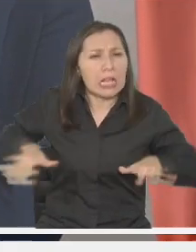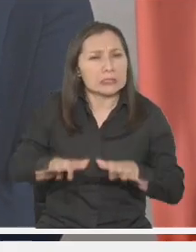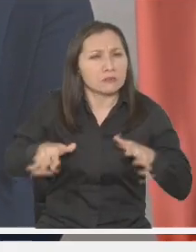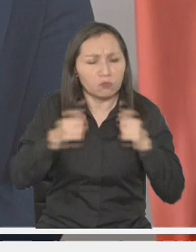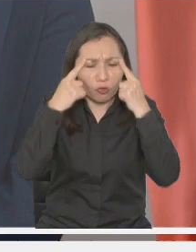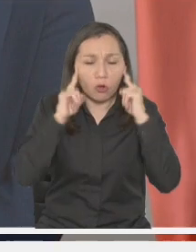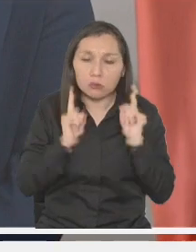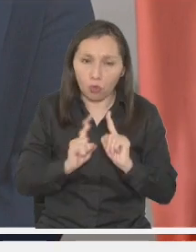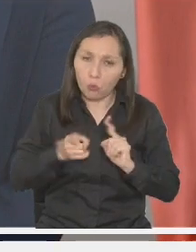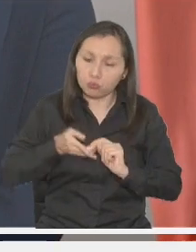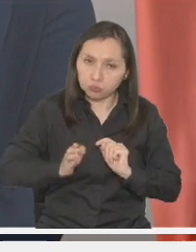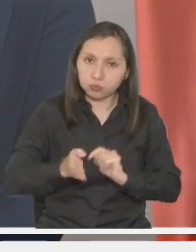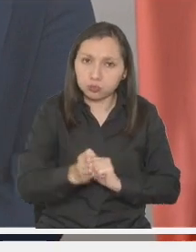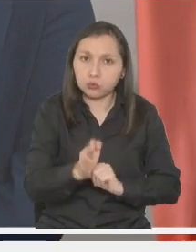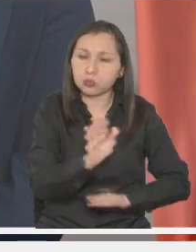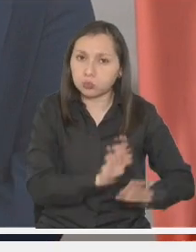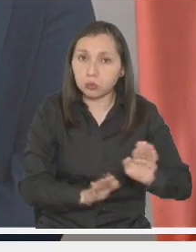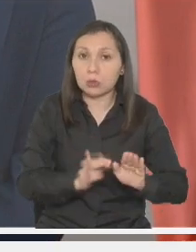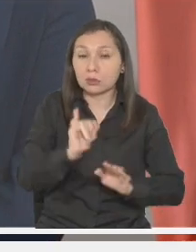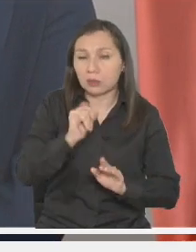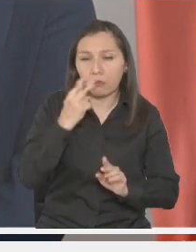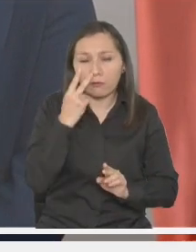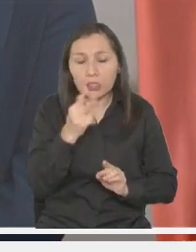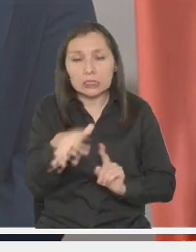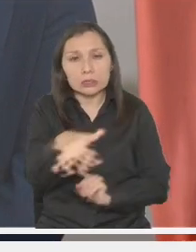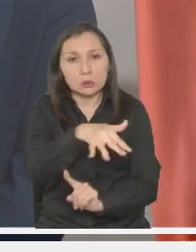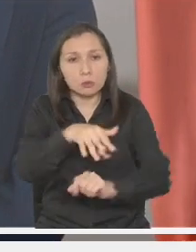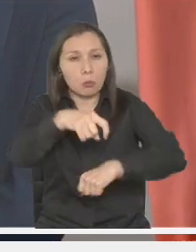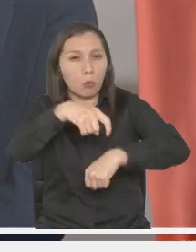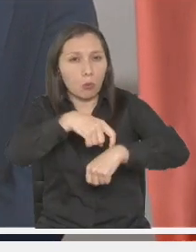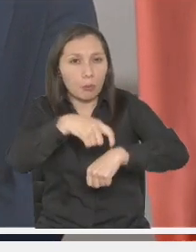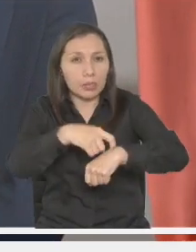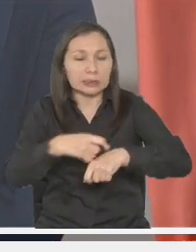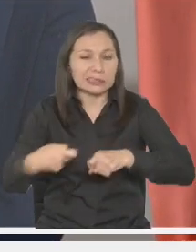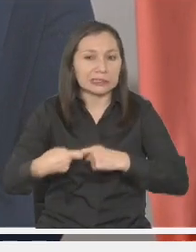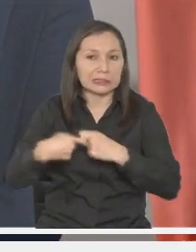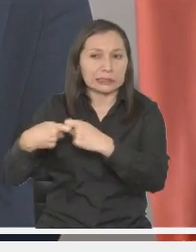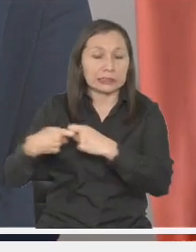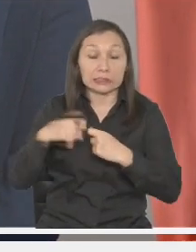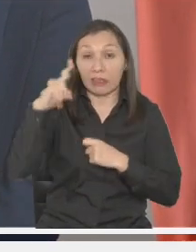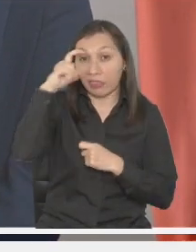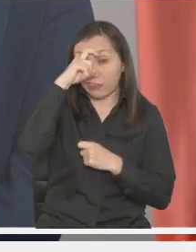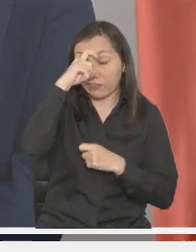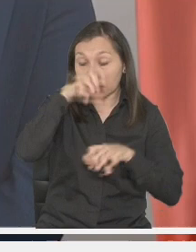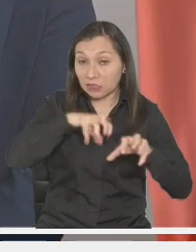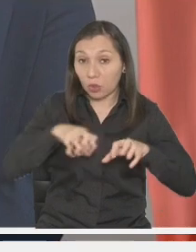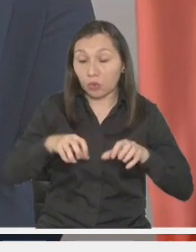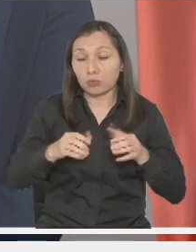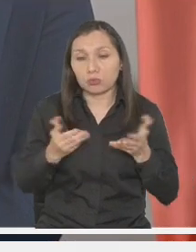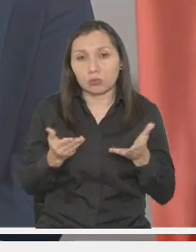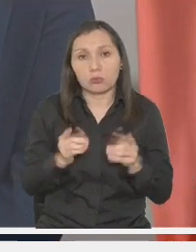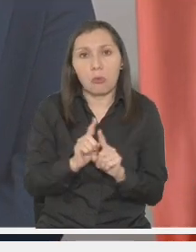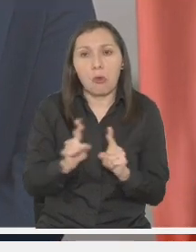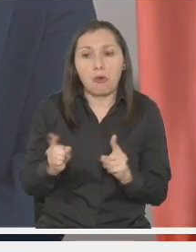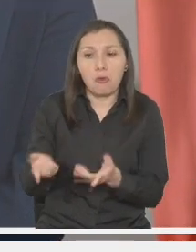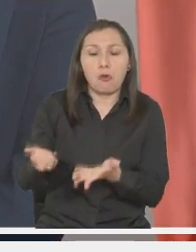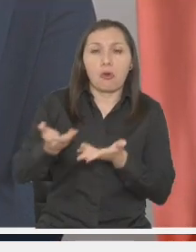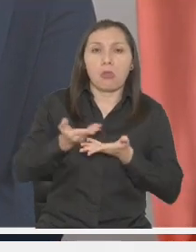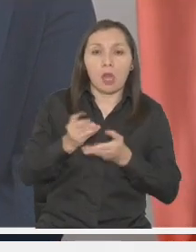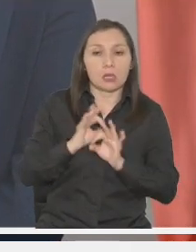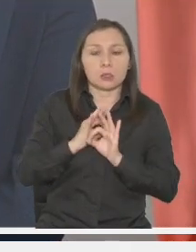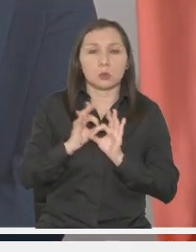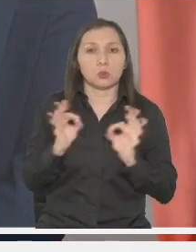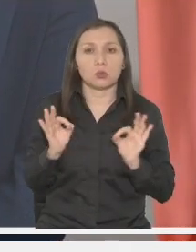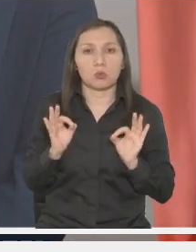esfuerzos. Va a persistir. Y si hay situaciones, momentos en que las tensiones dificultan las cosas, eso no nos va a hacer en